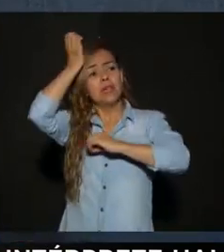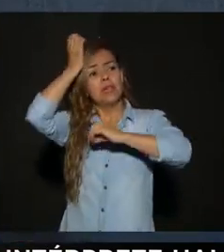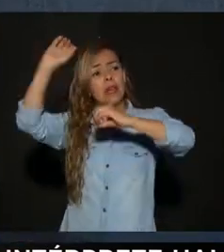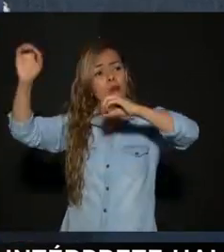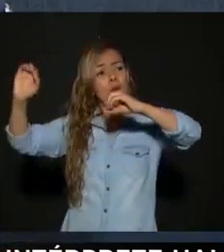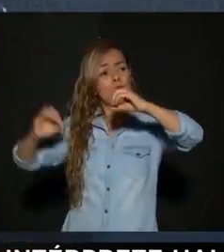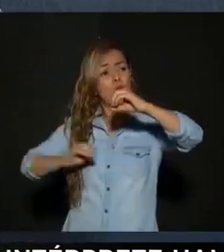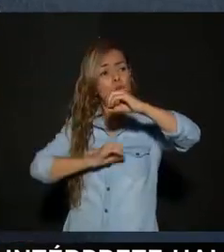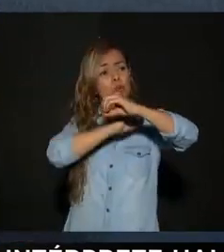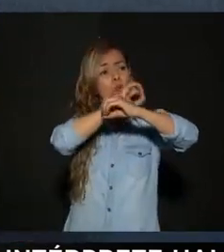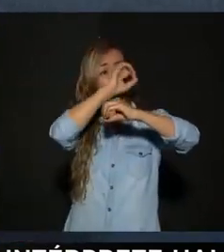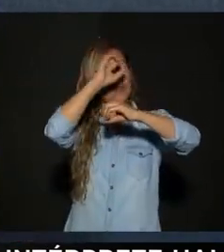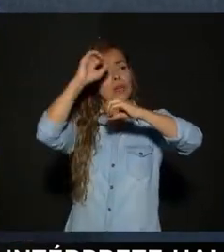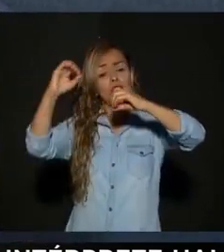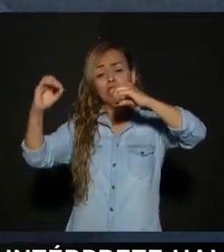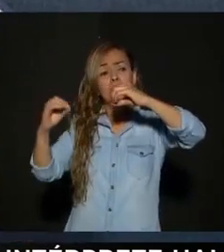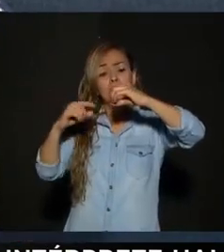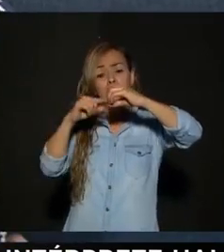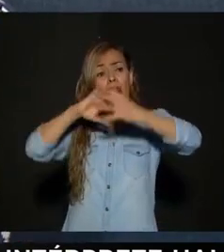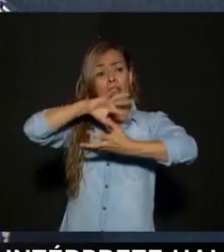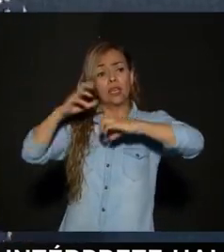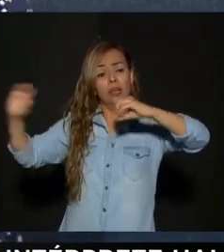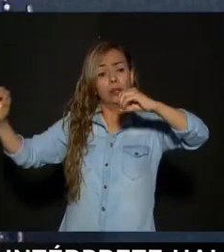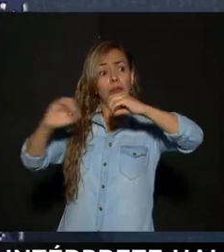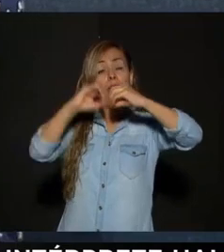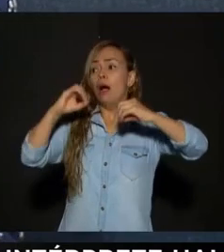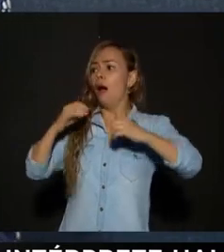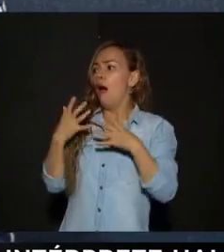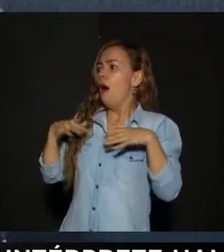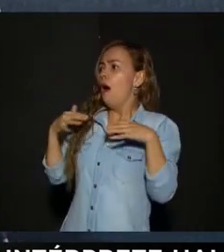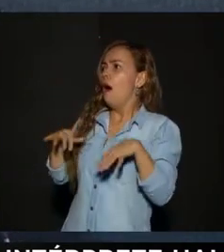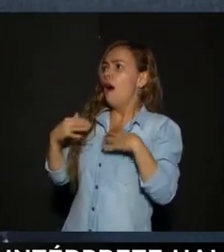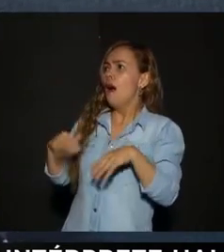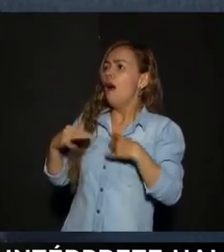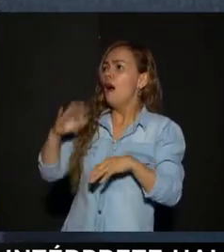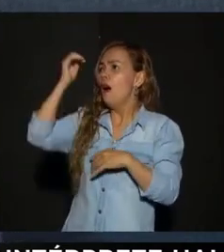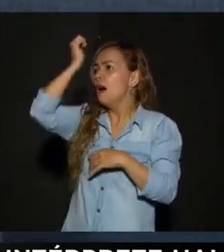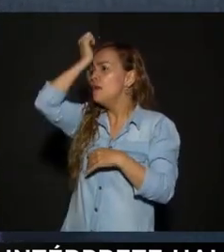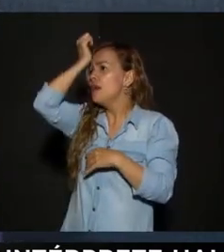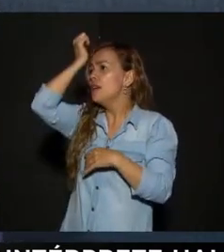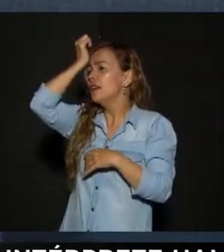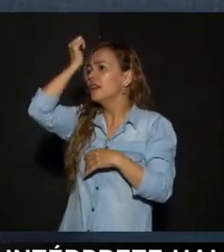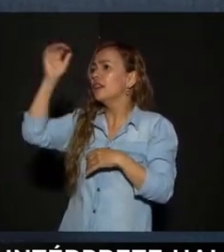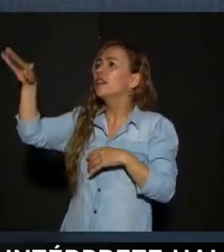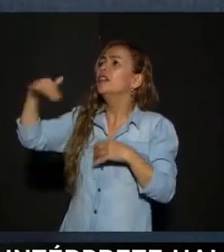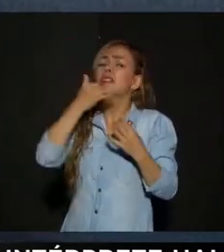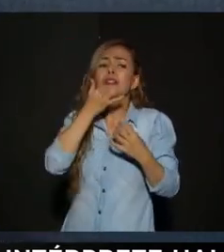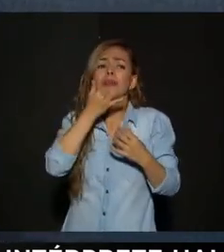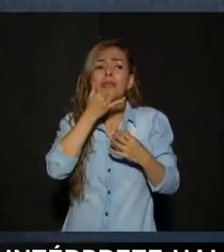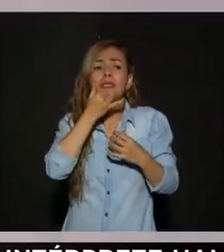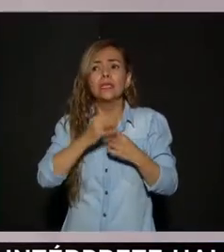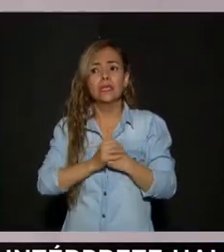en las noticias o a veces que las ponen en Twitter, sí, y uno queda, ¡oh!, se va acercando. ¿Qué va a pasar?